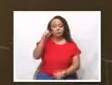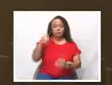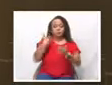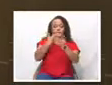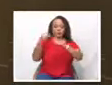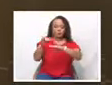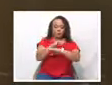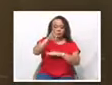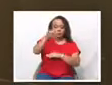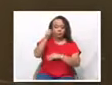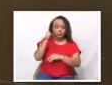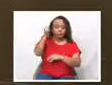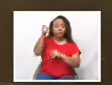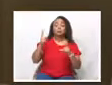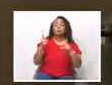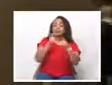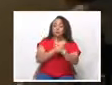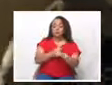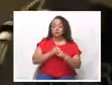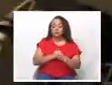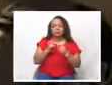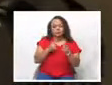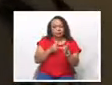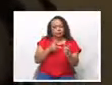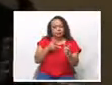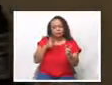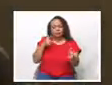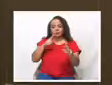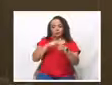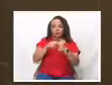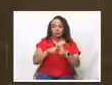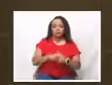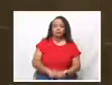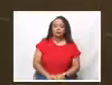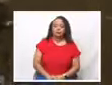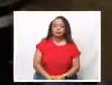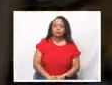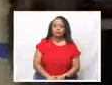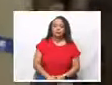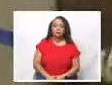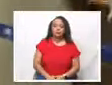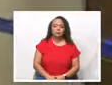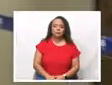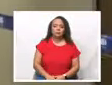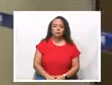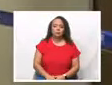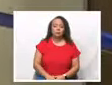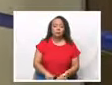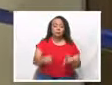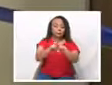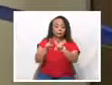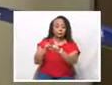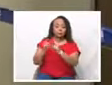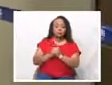Juan Santa María estuvo complicada, mucho tráfico, así que se estaba, aparte de eso,